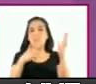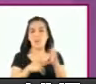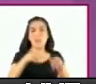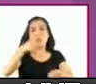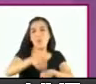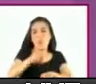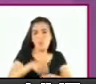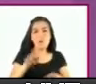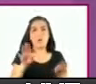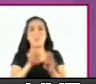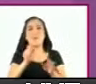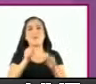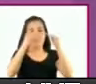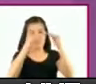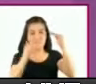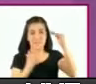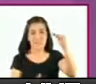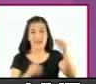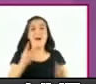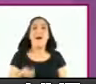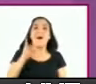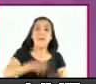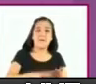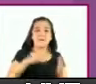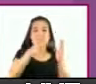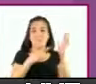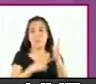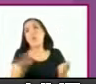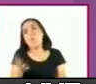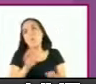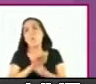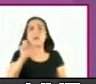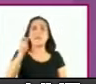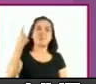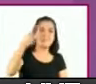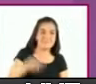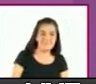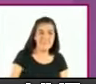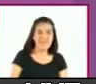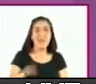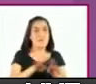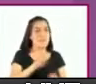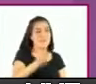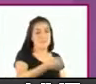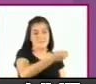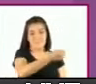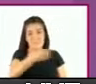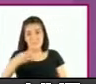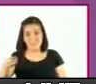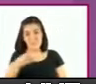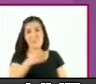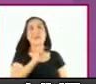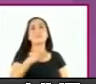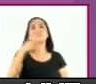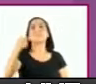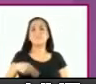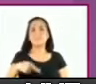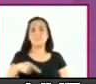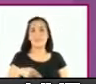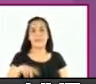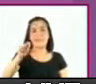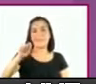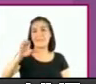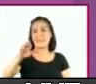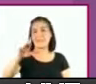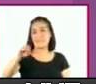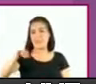o elementos que siguen una regla o patrón. Los elementos que forman una sucesión se llaman